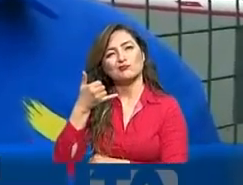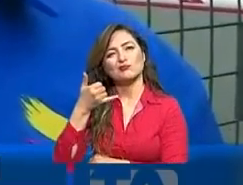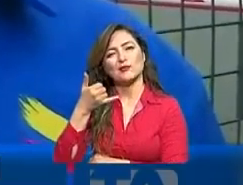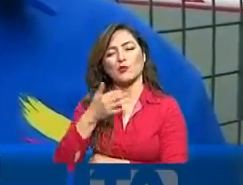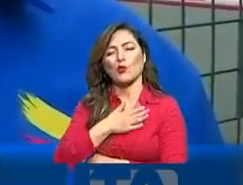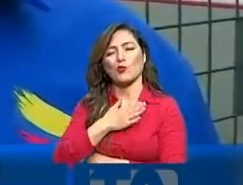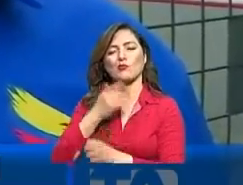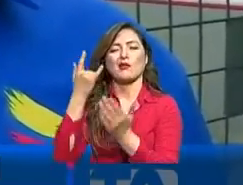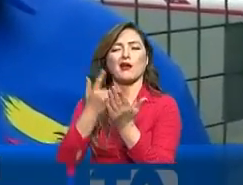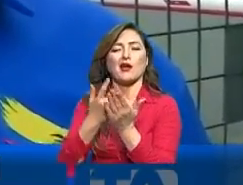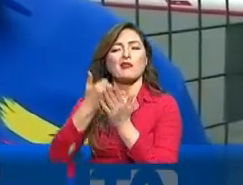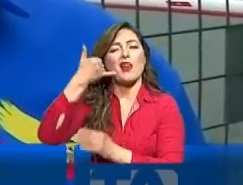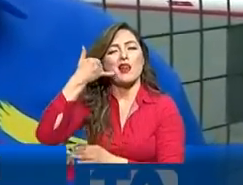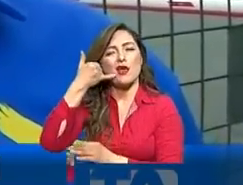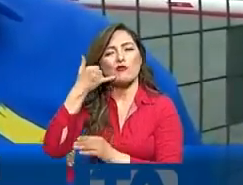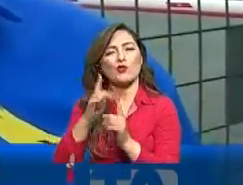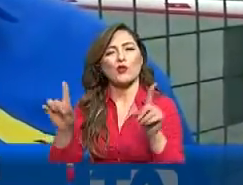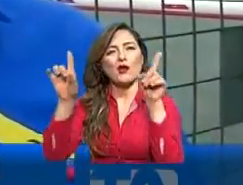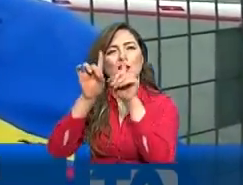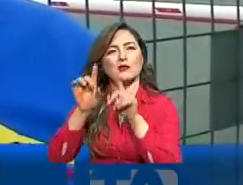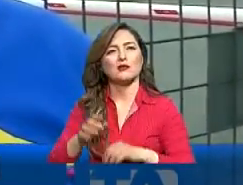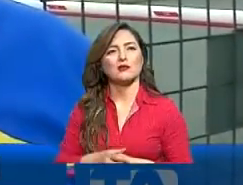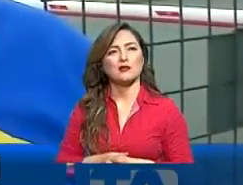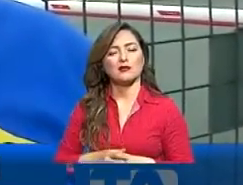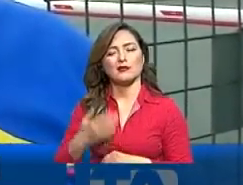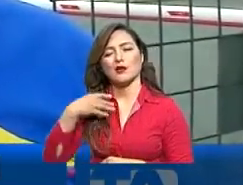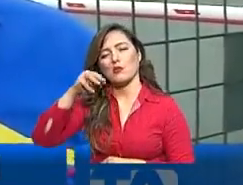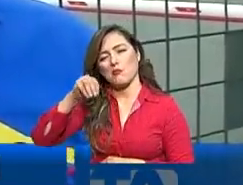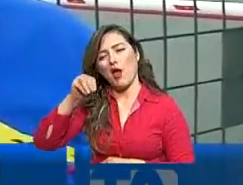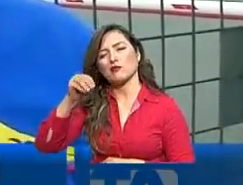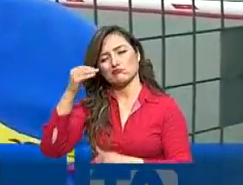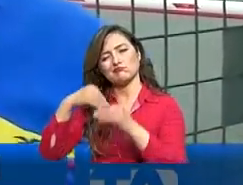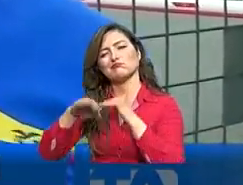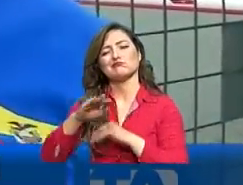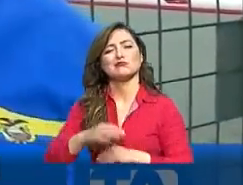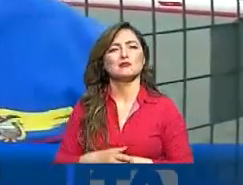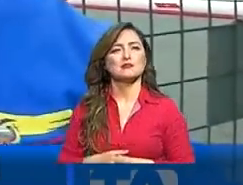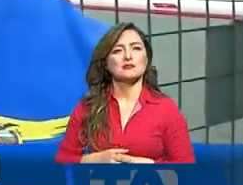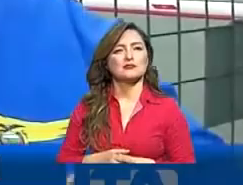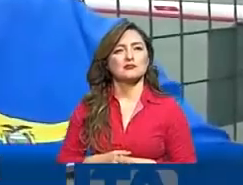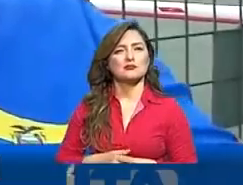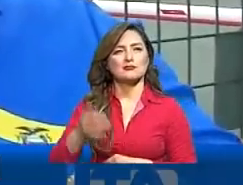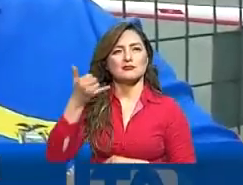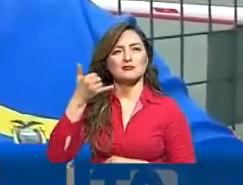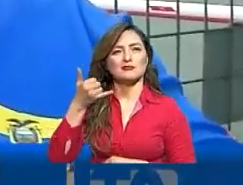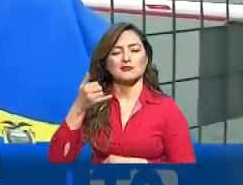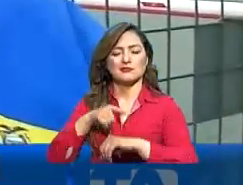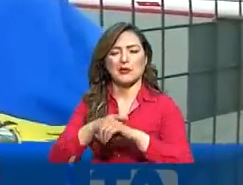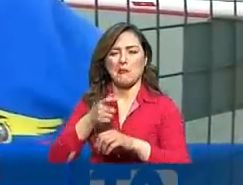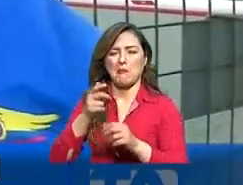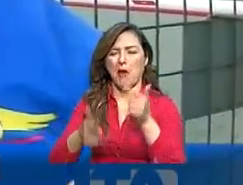para una recarga. Ya. Y ahí yo le dije, yo te voy a mandar el día martes, te lo mando. Pero cuando ya más o menos el lunes amanecé martes, ahí fue la